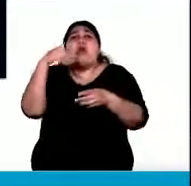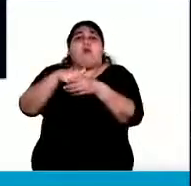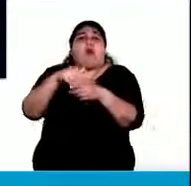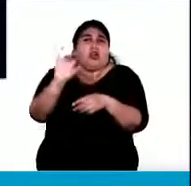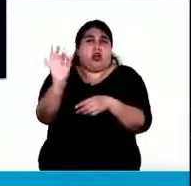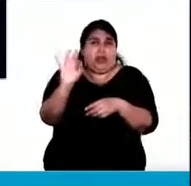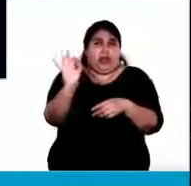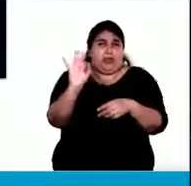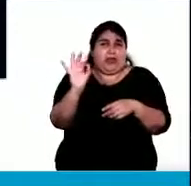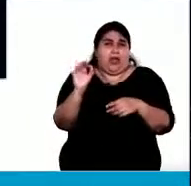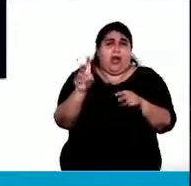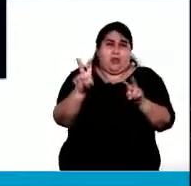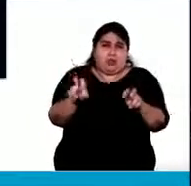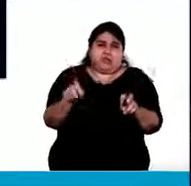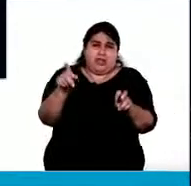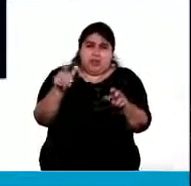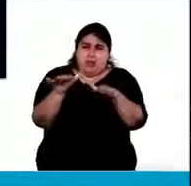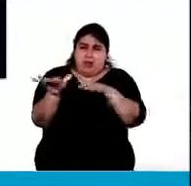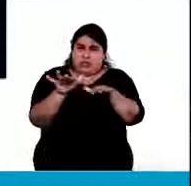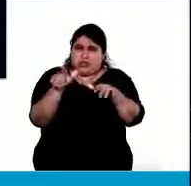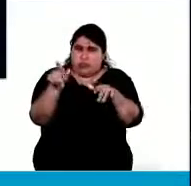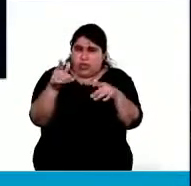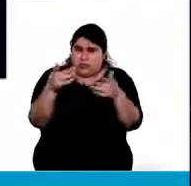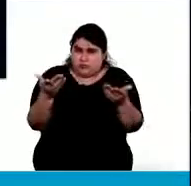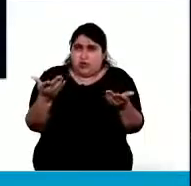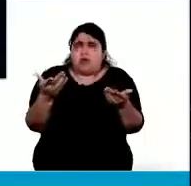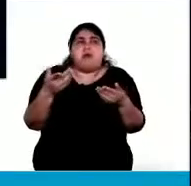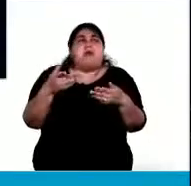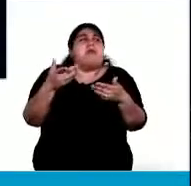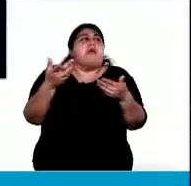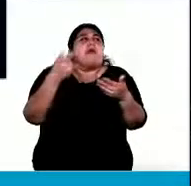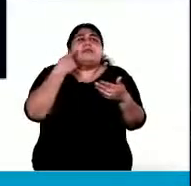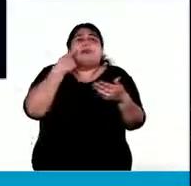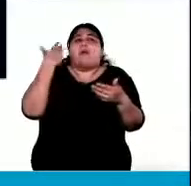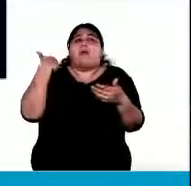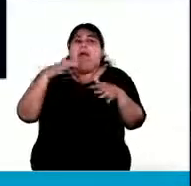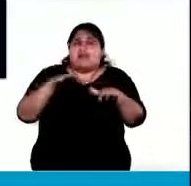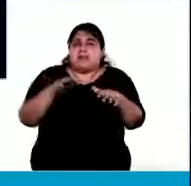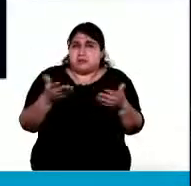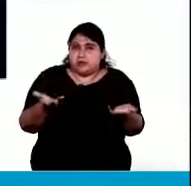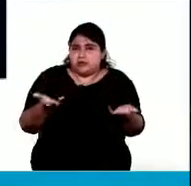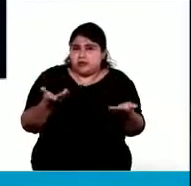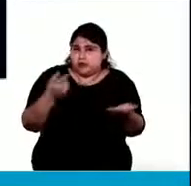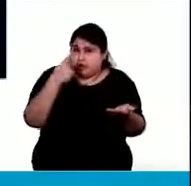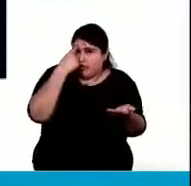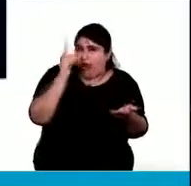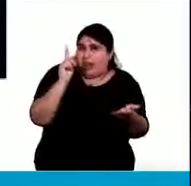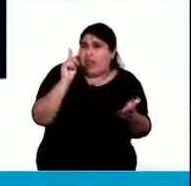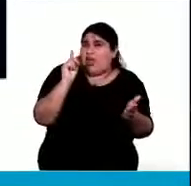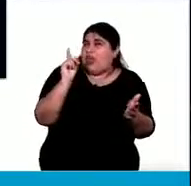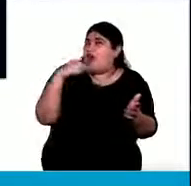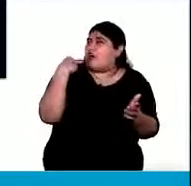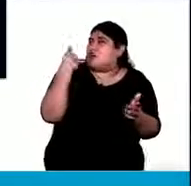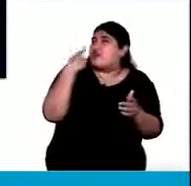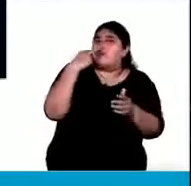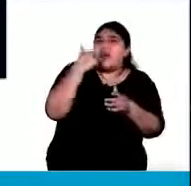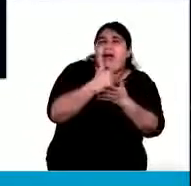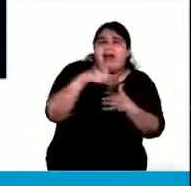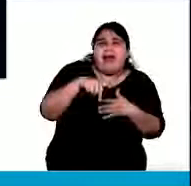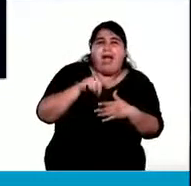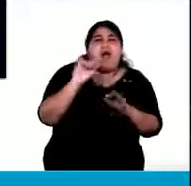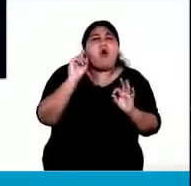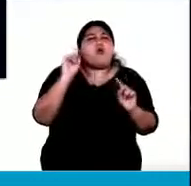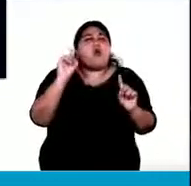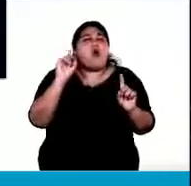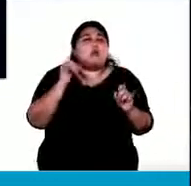para eso, para la situación que se estaba viviendo. No creo que ninguno de los que estamos acá, ni de los que no está acá, ni el